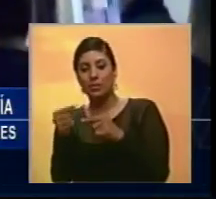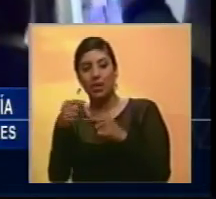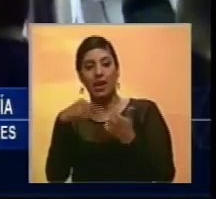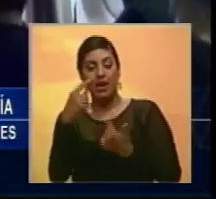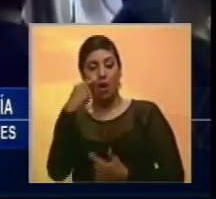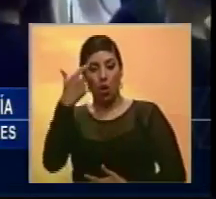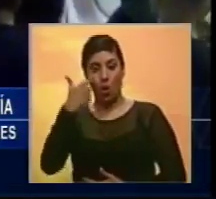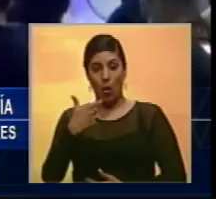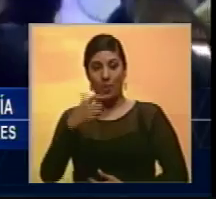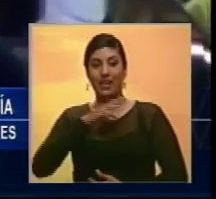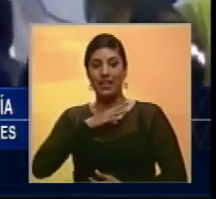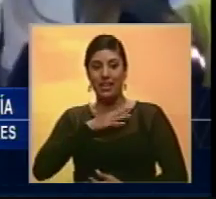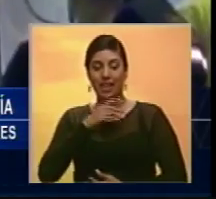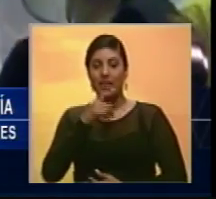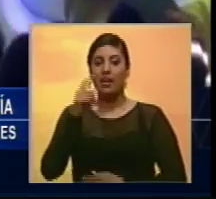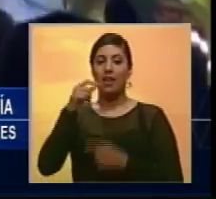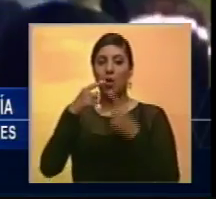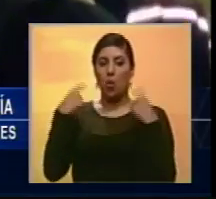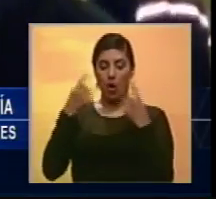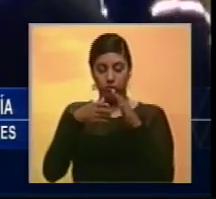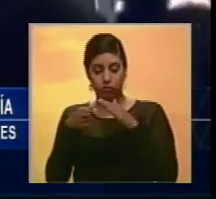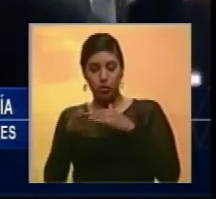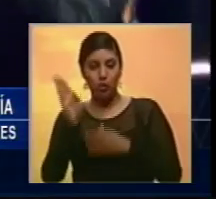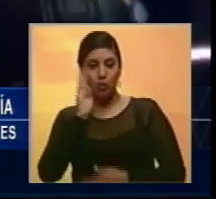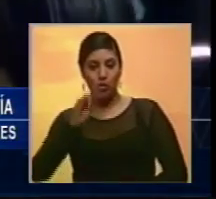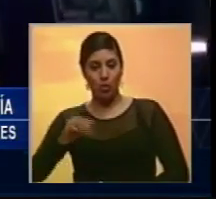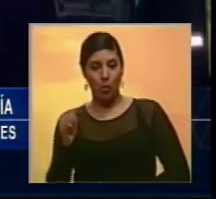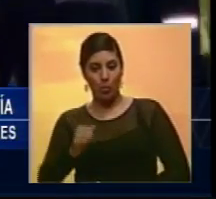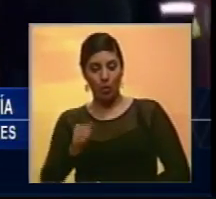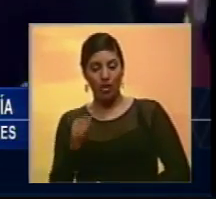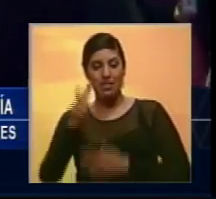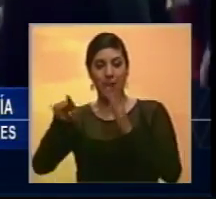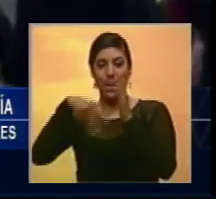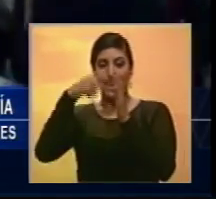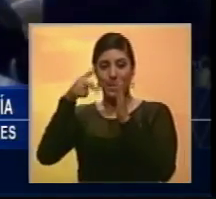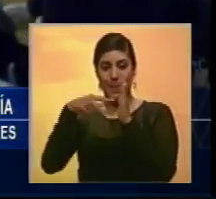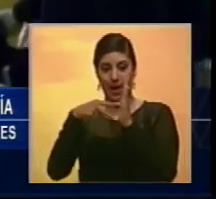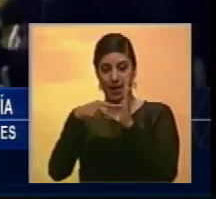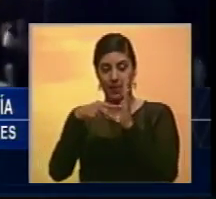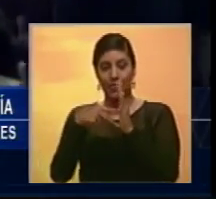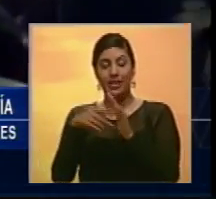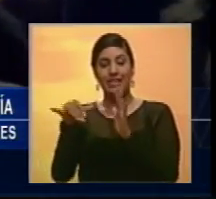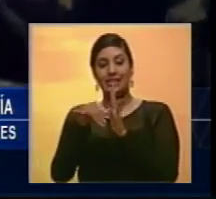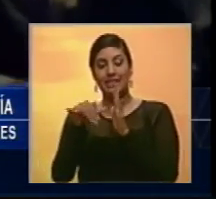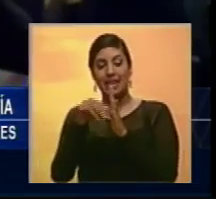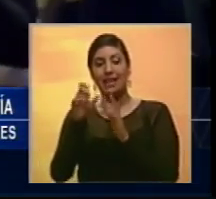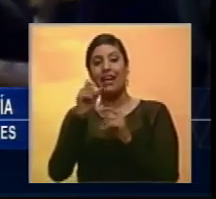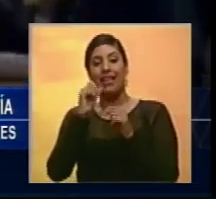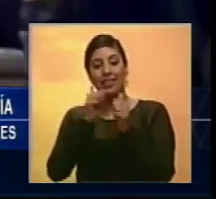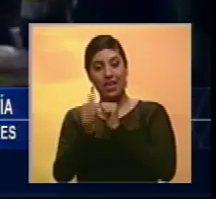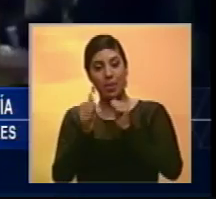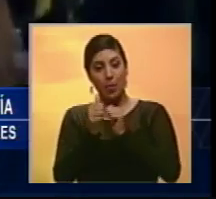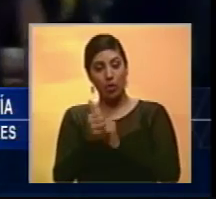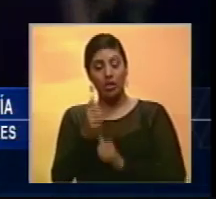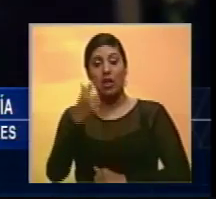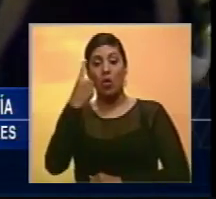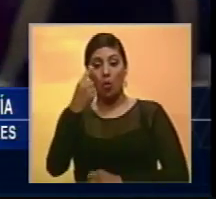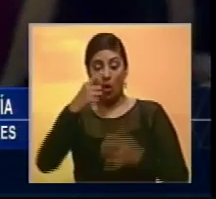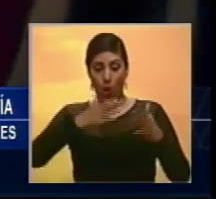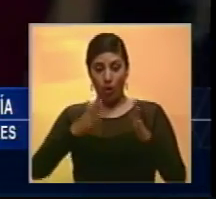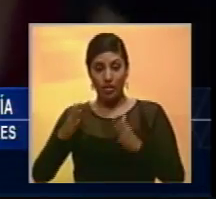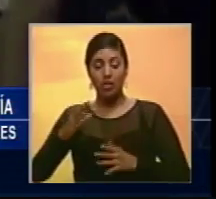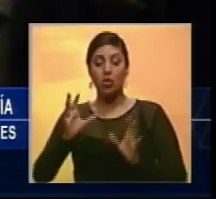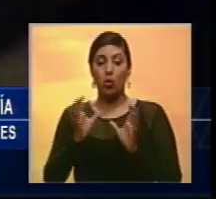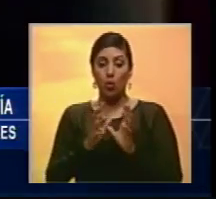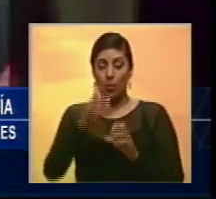un kamikaze se inmoló en medio de un grupo de policías en el parque de Maca, cercano al complejo deportivo. Una organización del